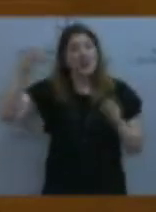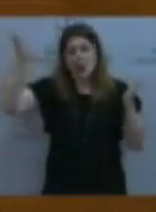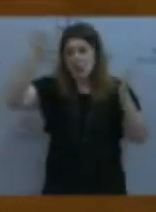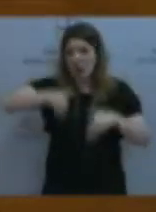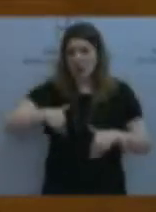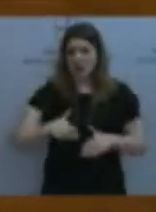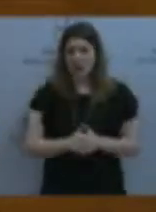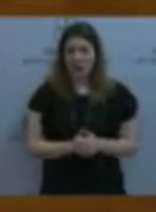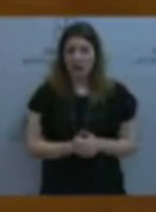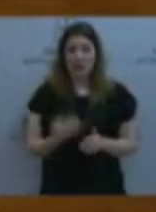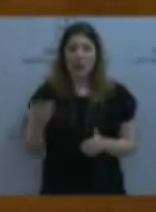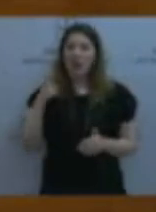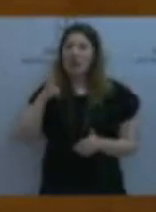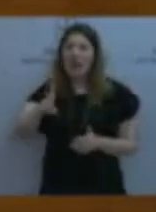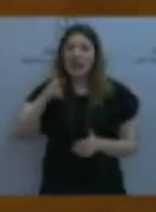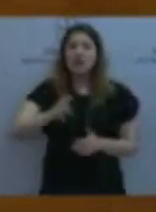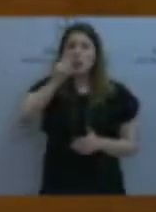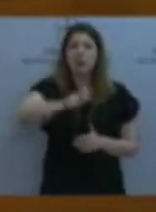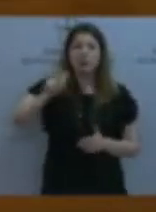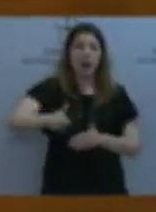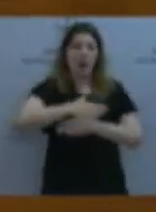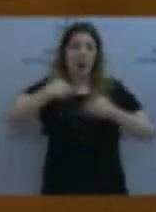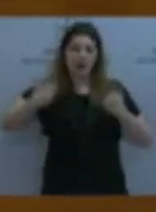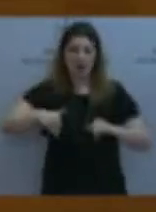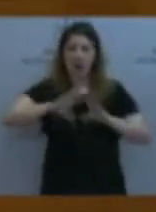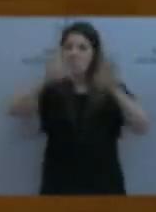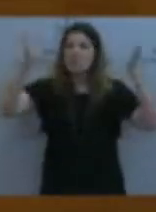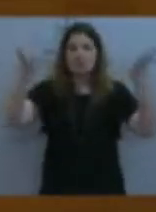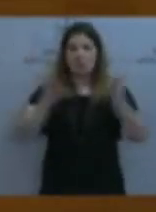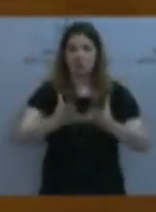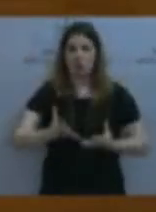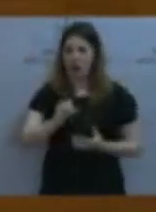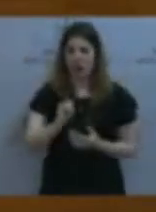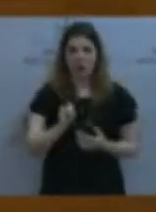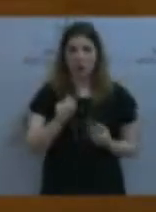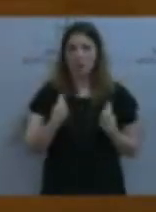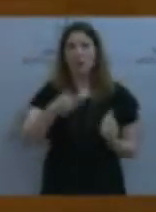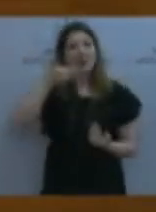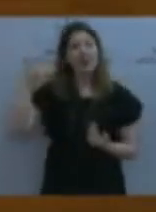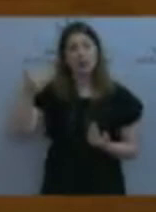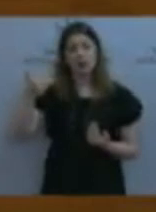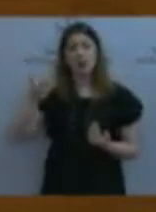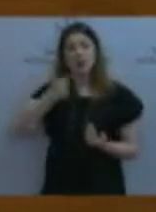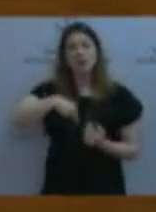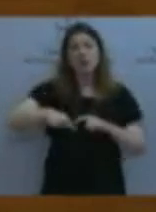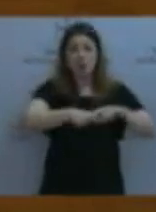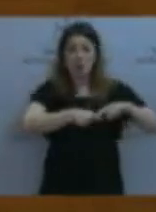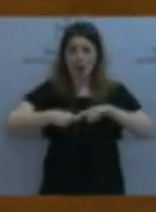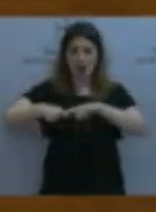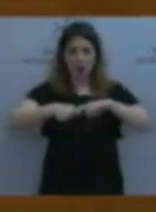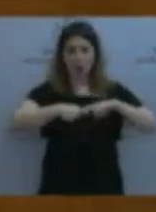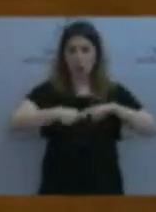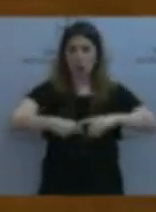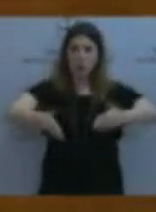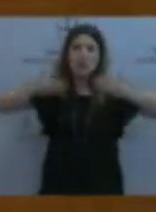persona en este mundo, en este planeta. Nosotros somos solidarias, somos solidarios. Muchas gracias, un honor que estén aquí